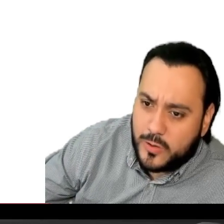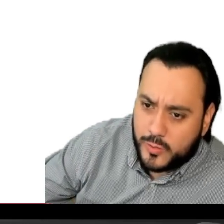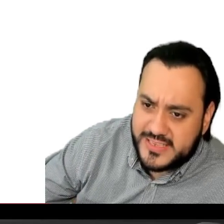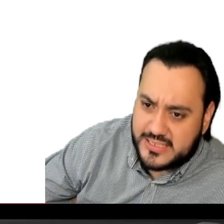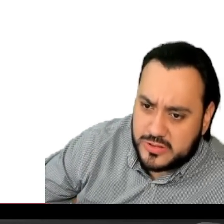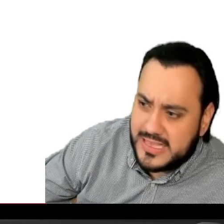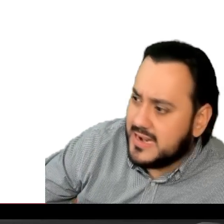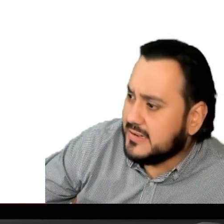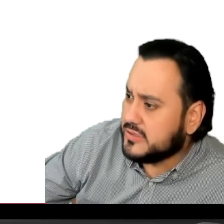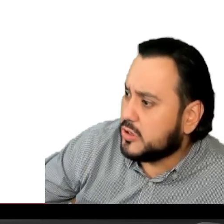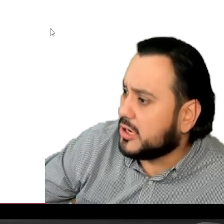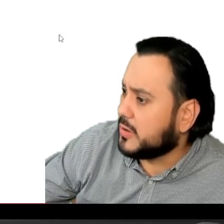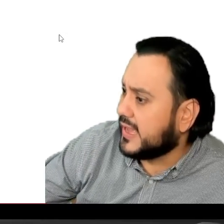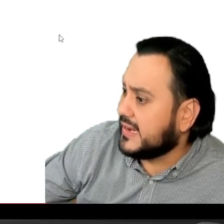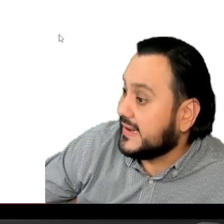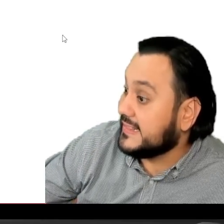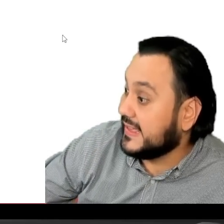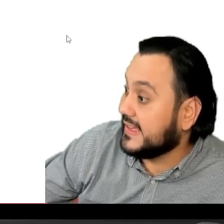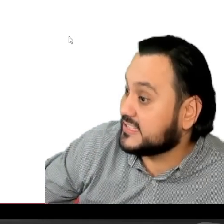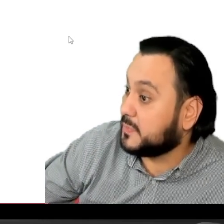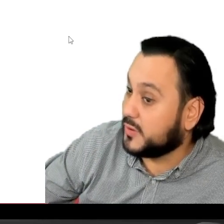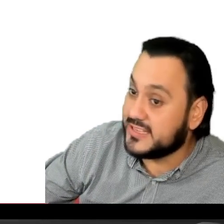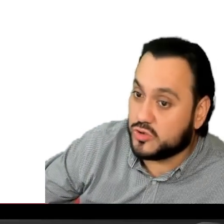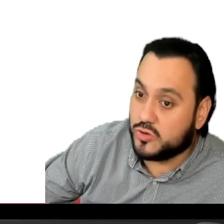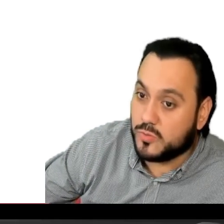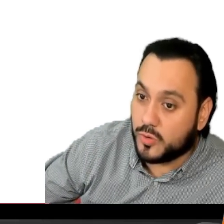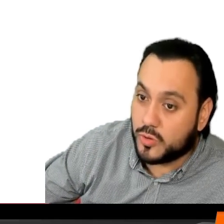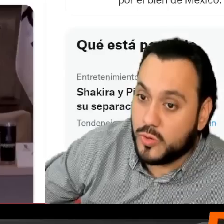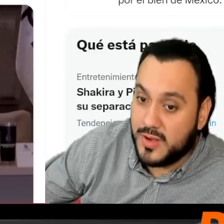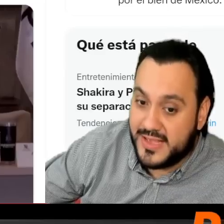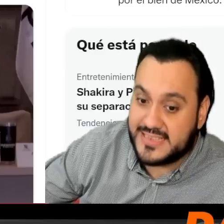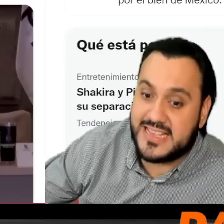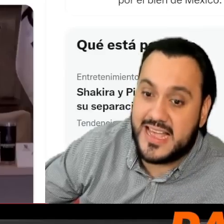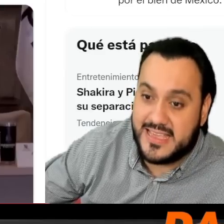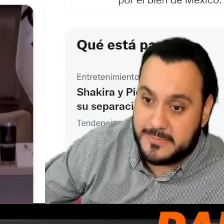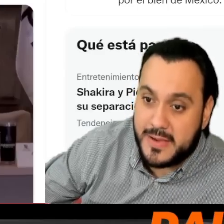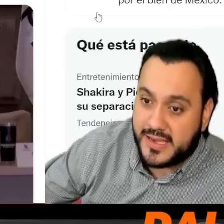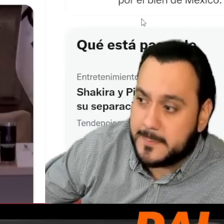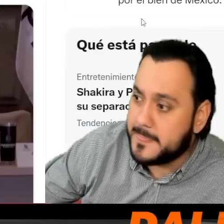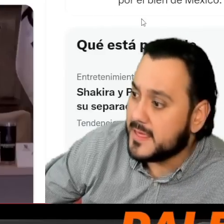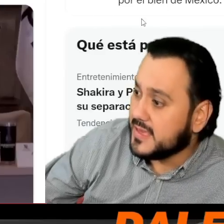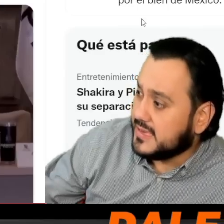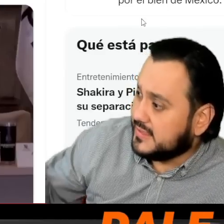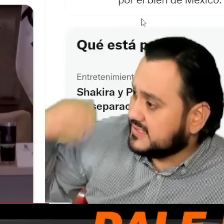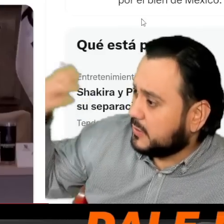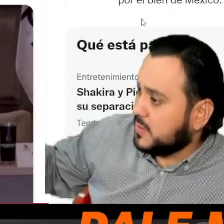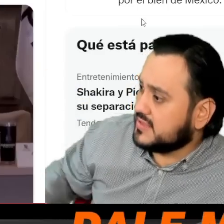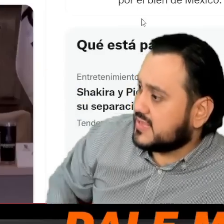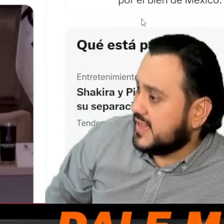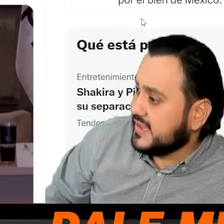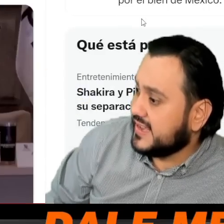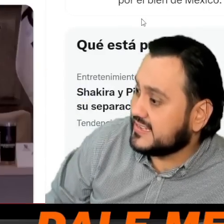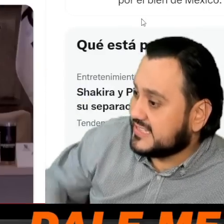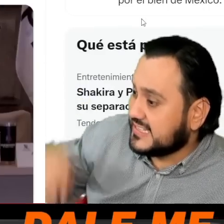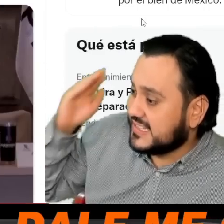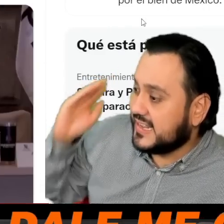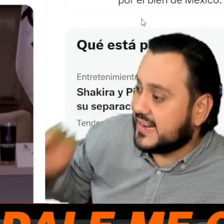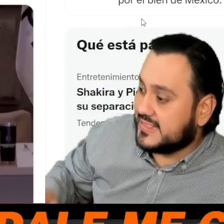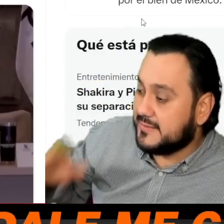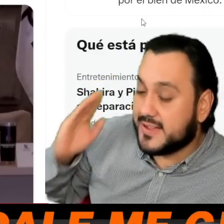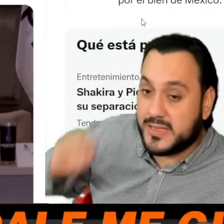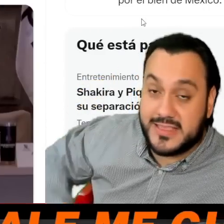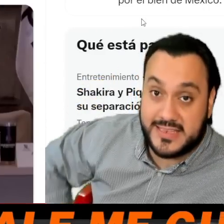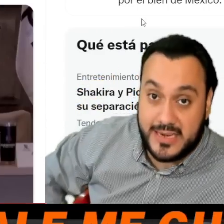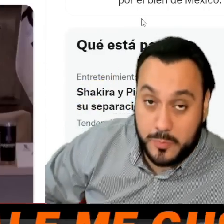incongruencia total yo creo que el límite y es por eso borró esa imagen y dese cuenta esta es la